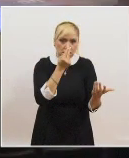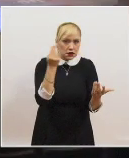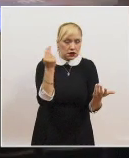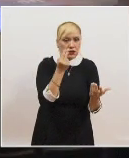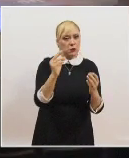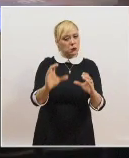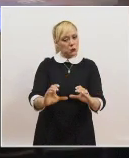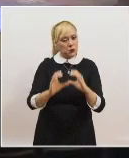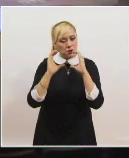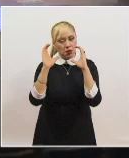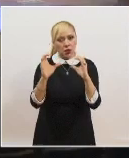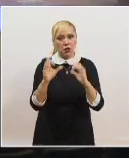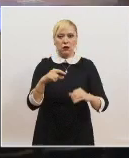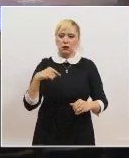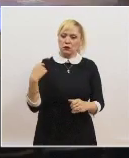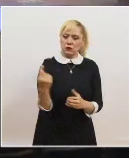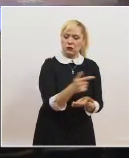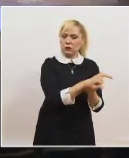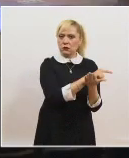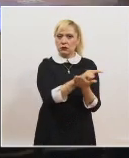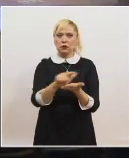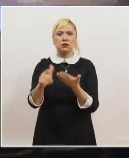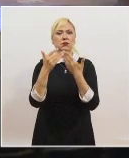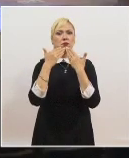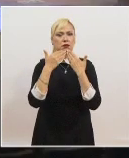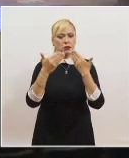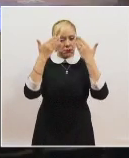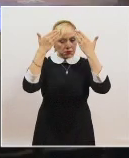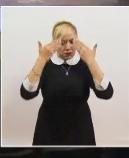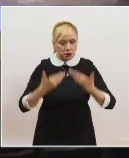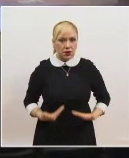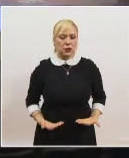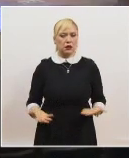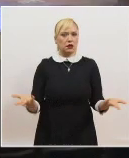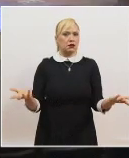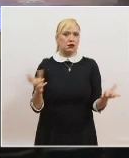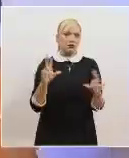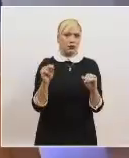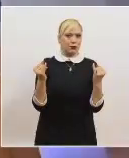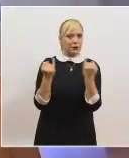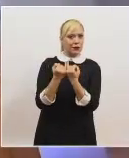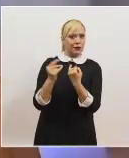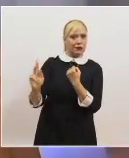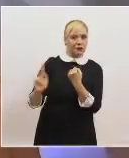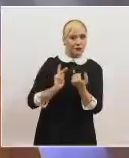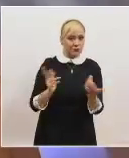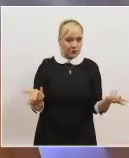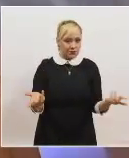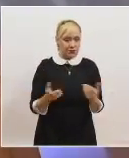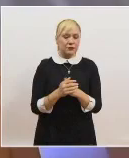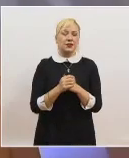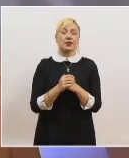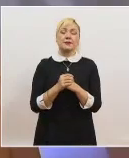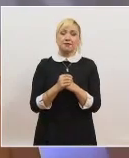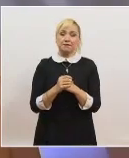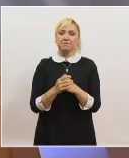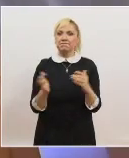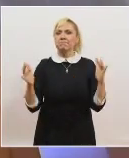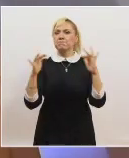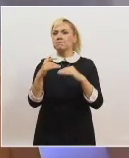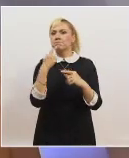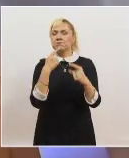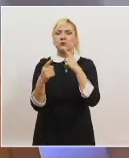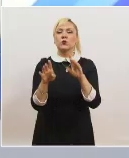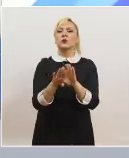pues pudiera pensarse que todos actúan igual. En este encuentro se analizó el quehacer